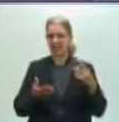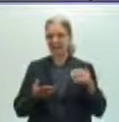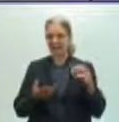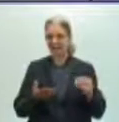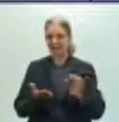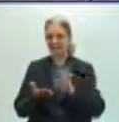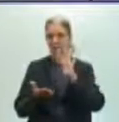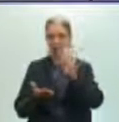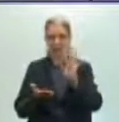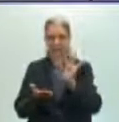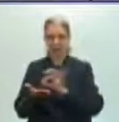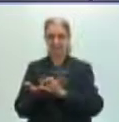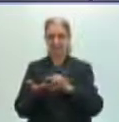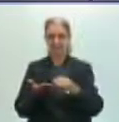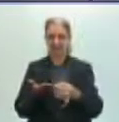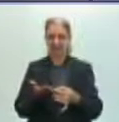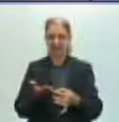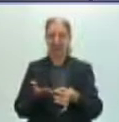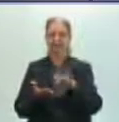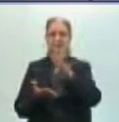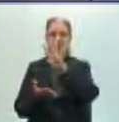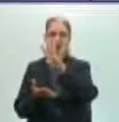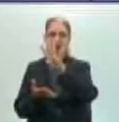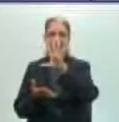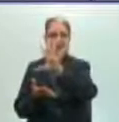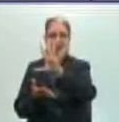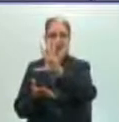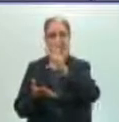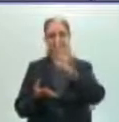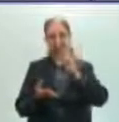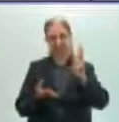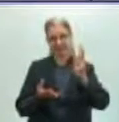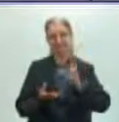de la página 53.